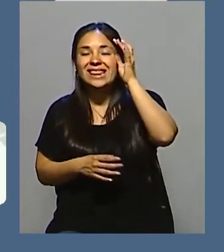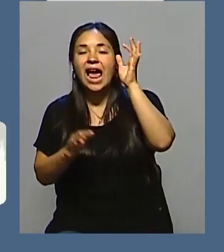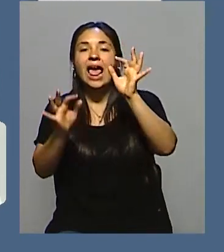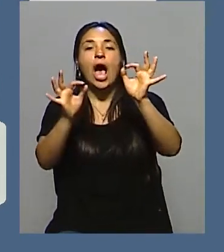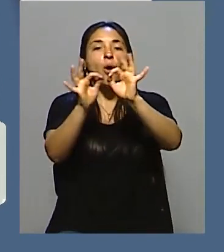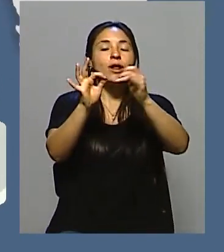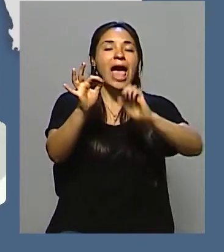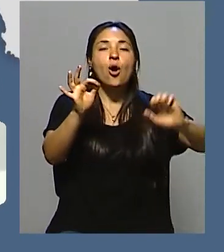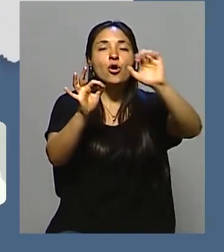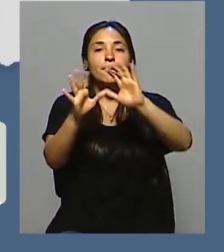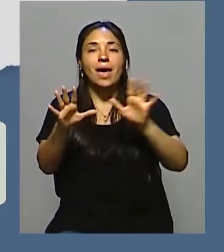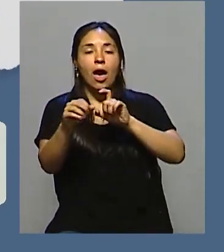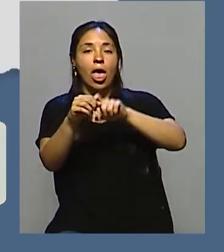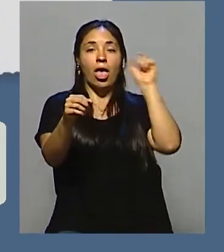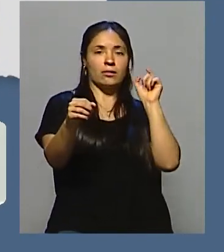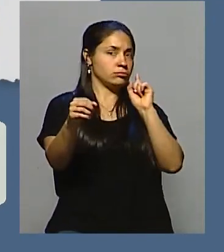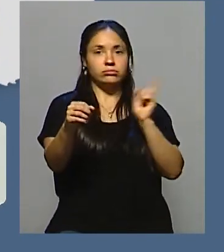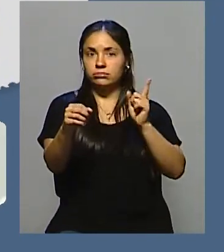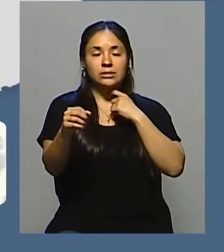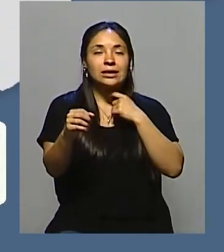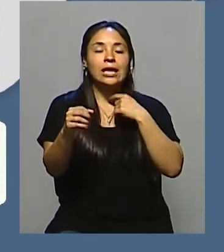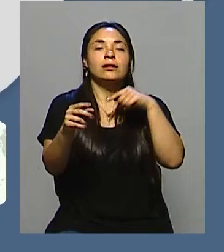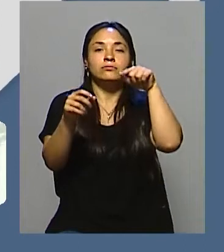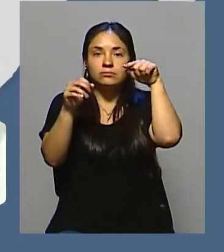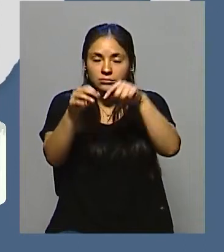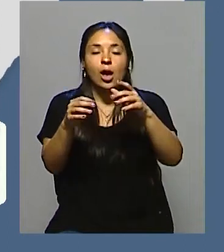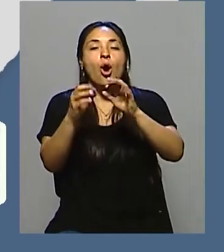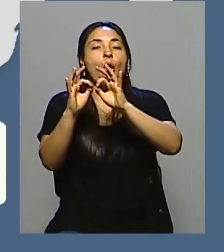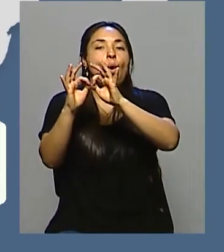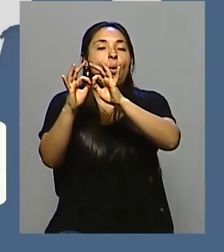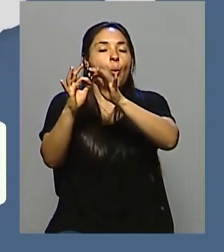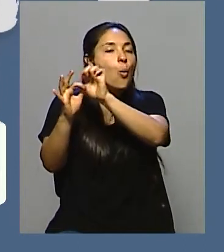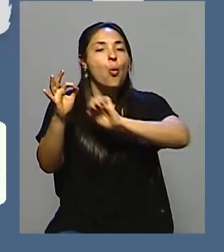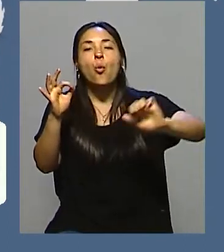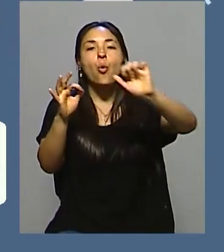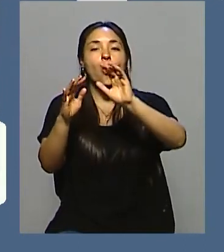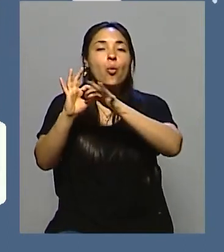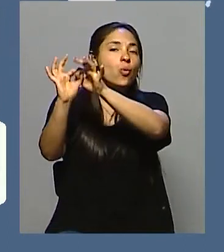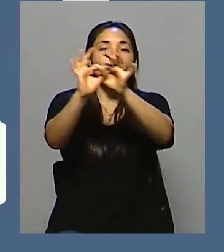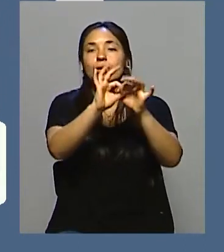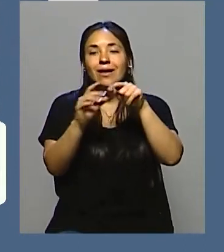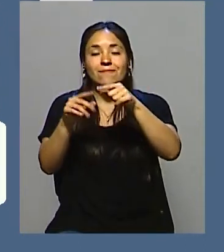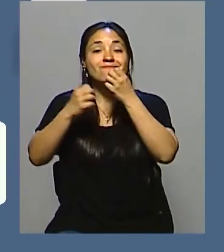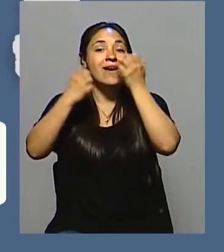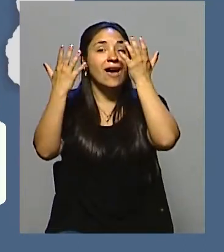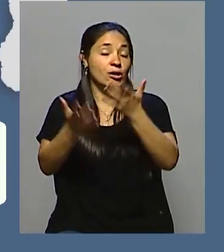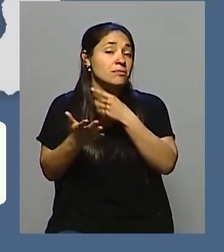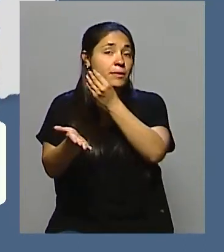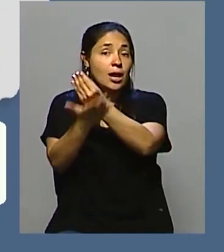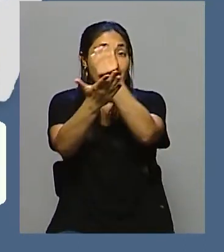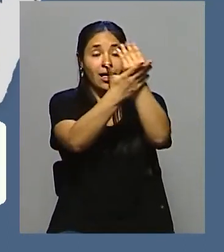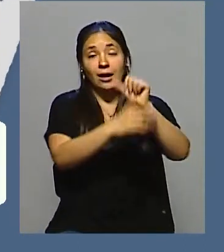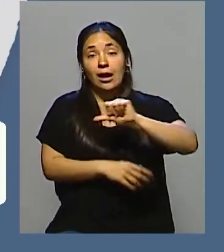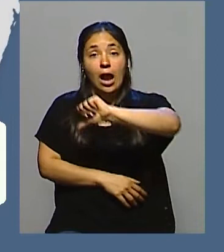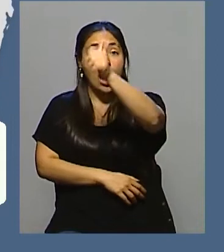Quiere una Unión Europea mejor, como están pidiendo todos los líderes que están conquistando las elecciones en varios